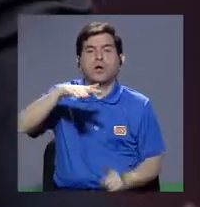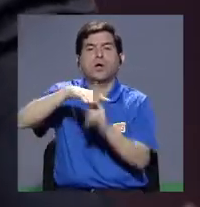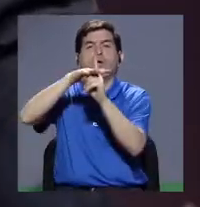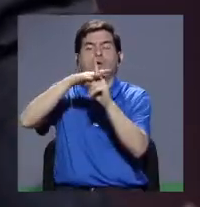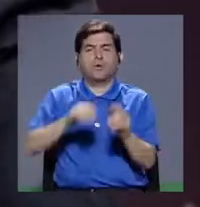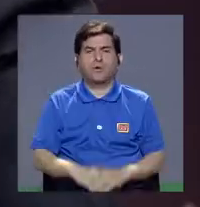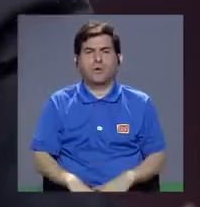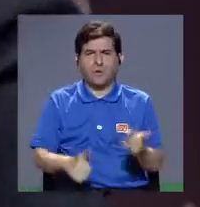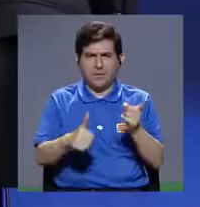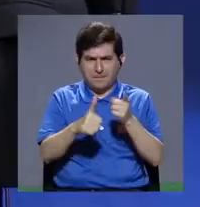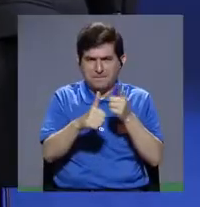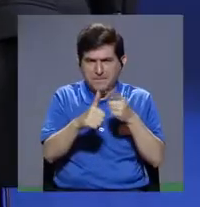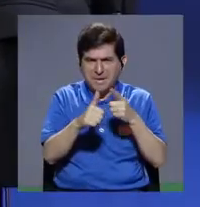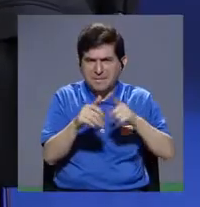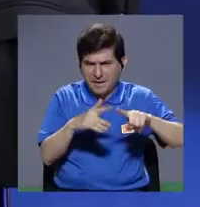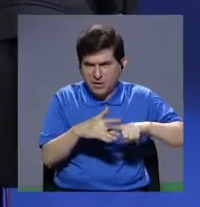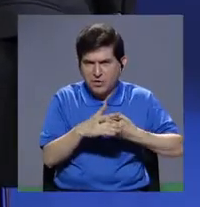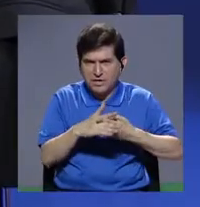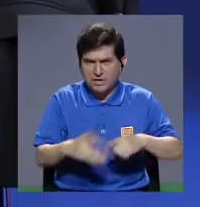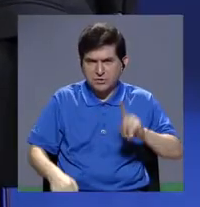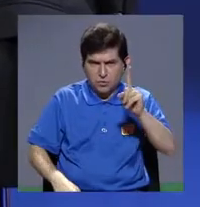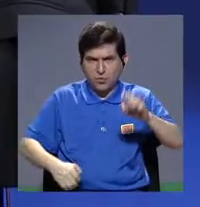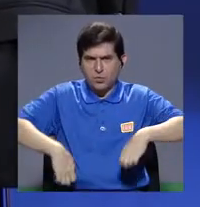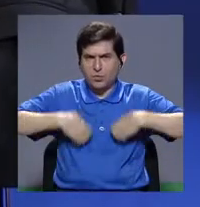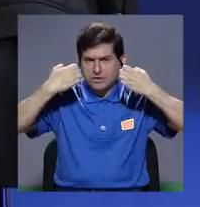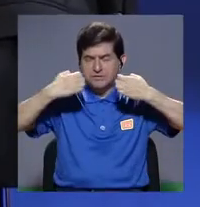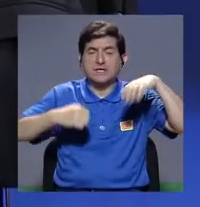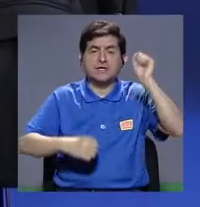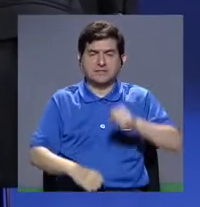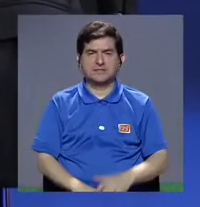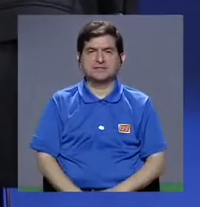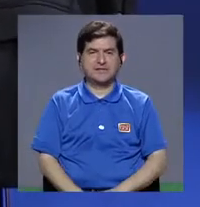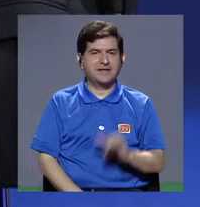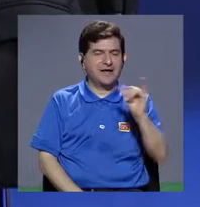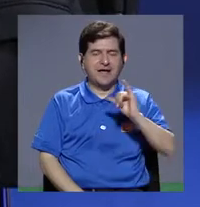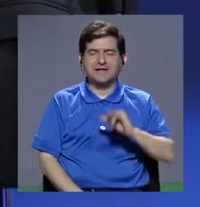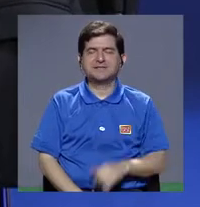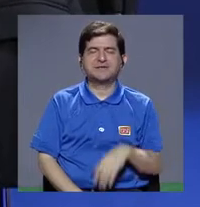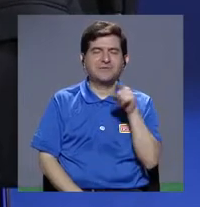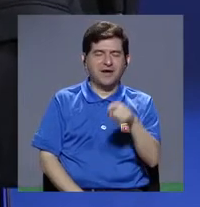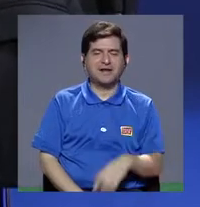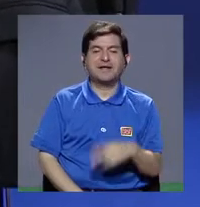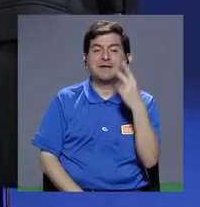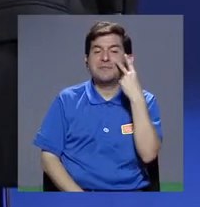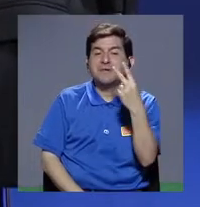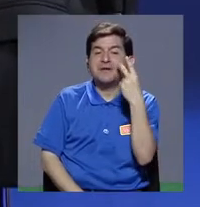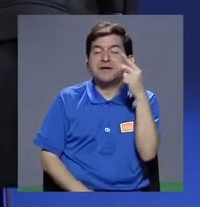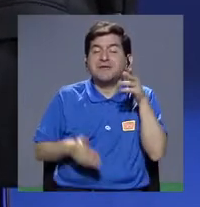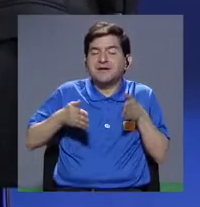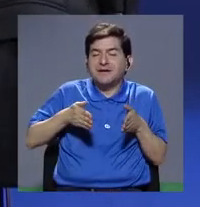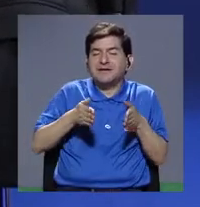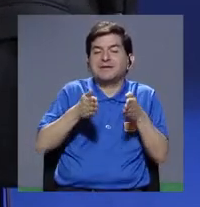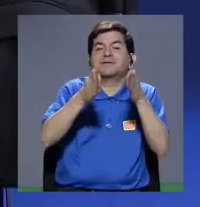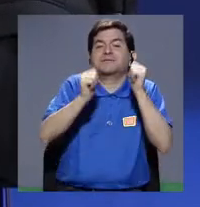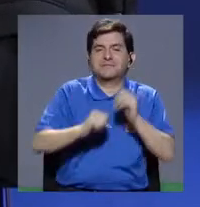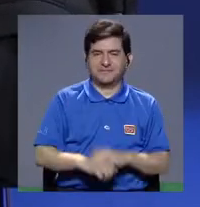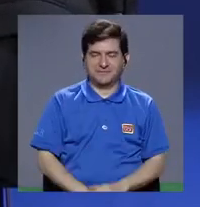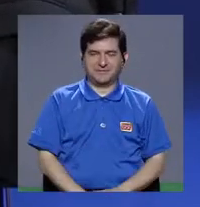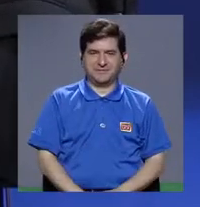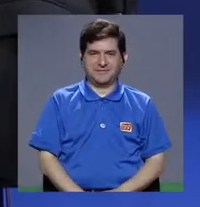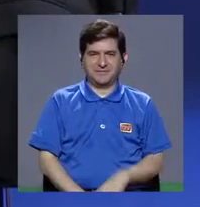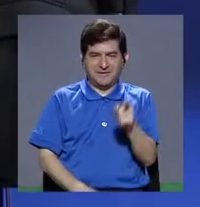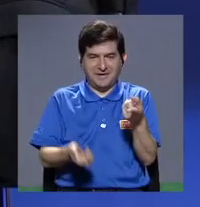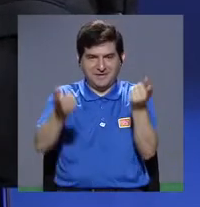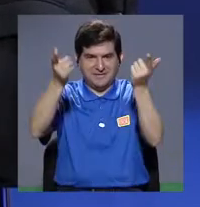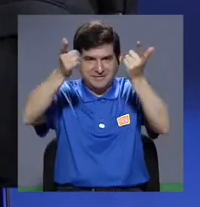y si sí que me está tocando la puerta se vea vean por aquí para que efectividad en este caso